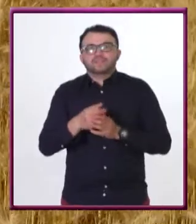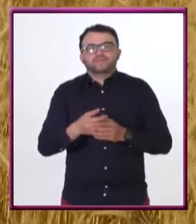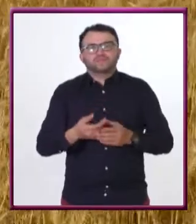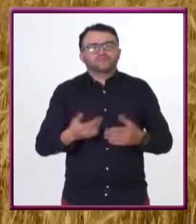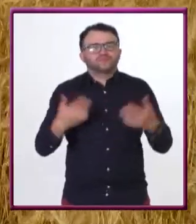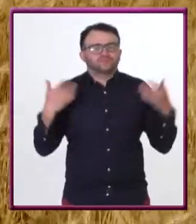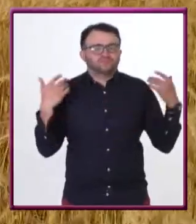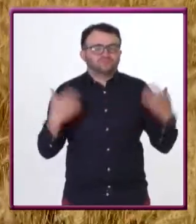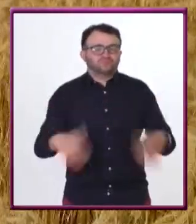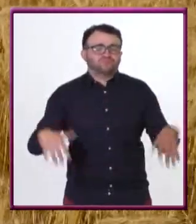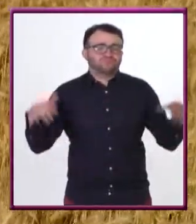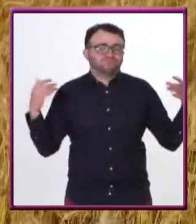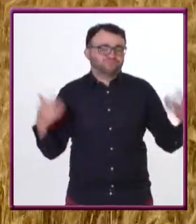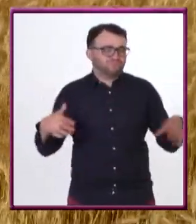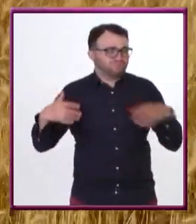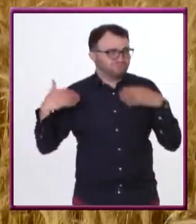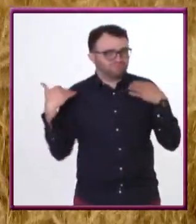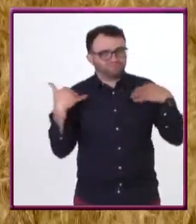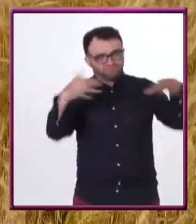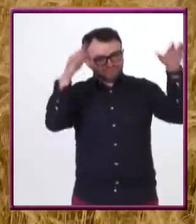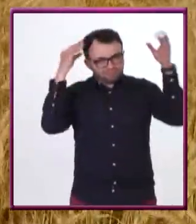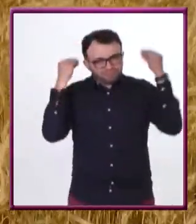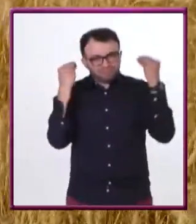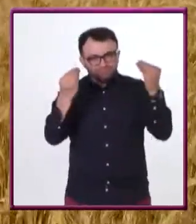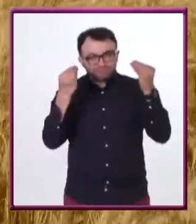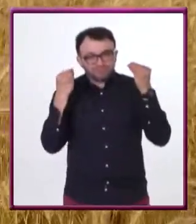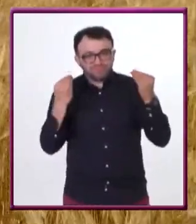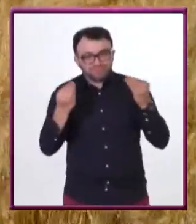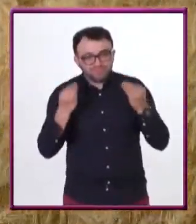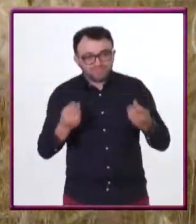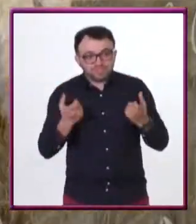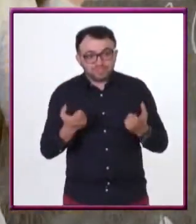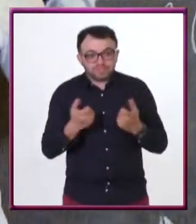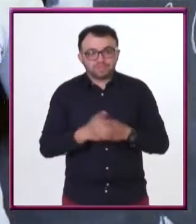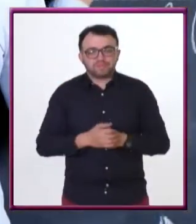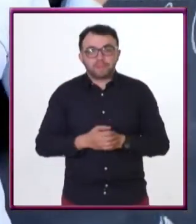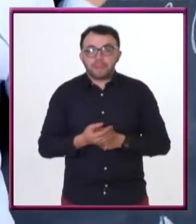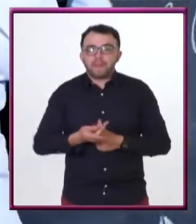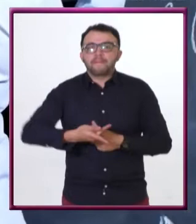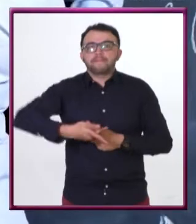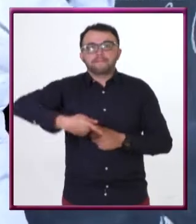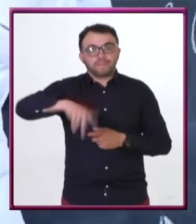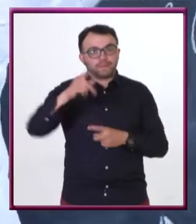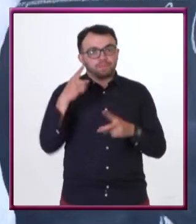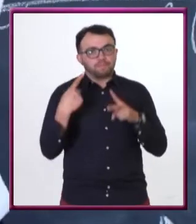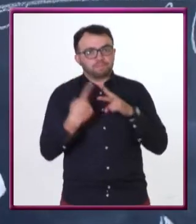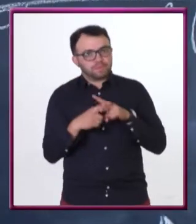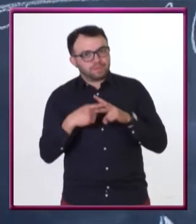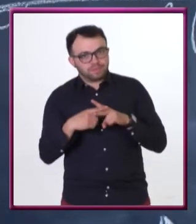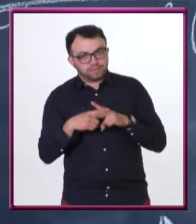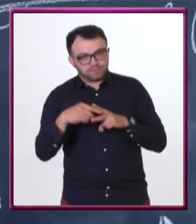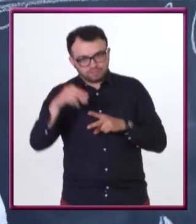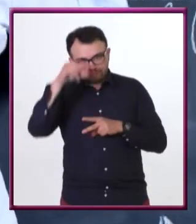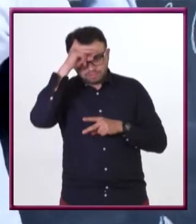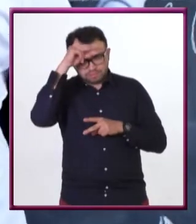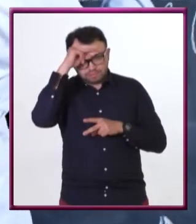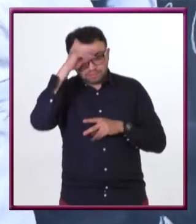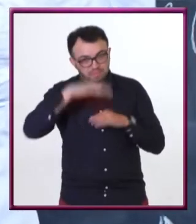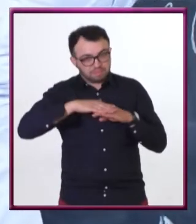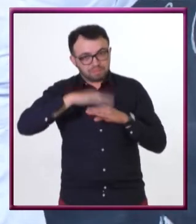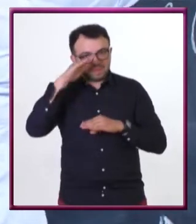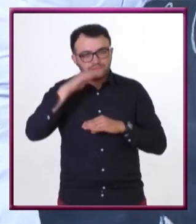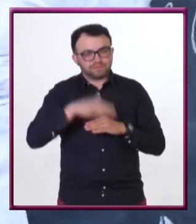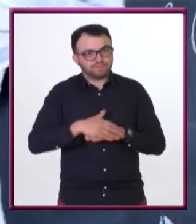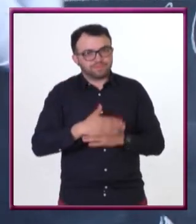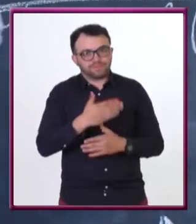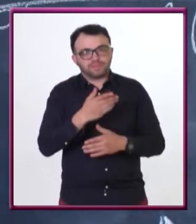Eso es un titipuchal de trigo. Pero los matemáticos no hacen así las sumas, porque son un